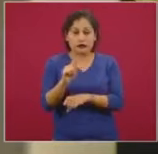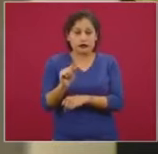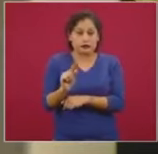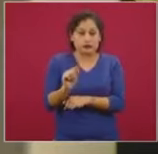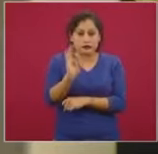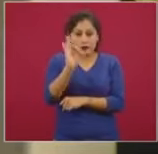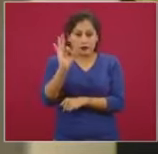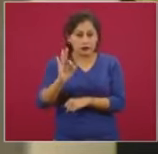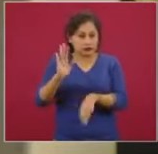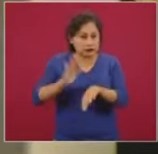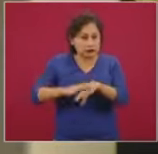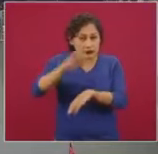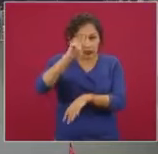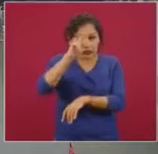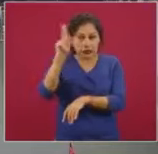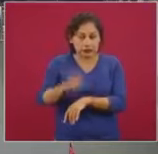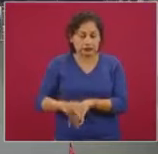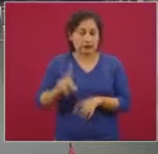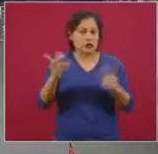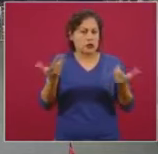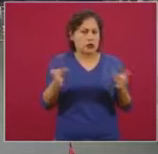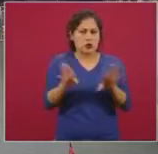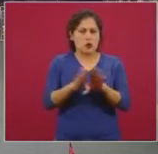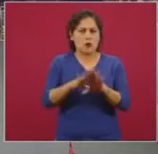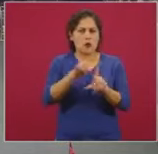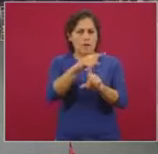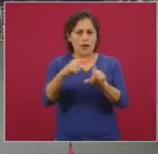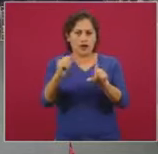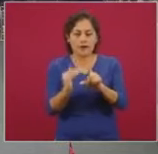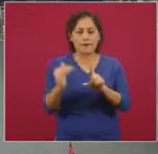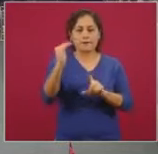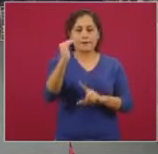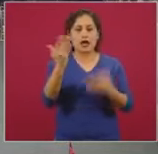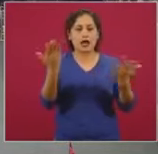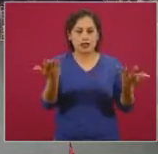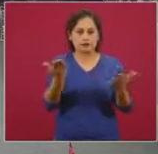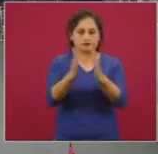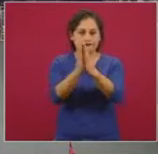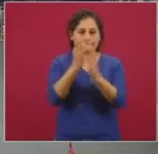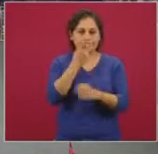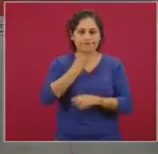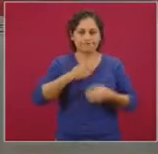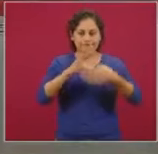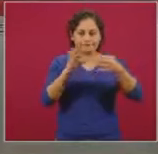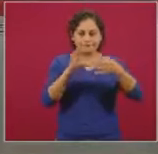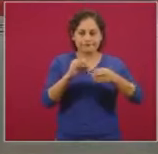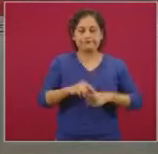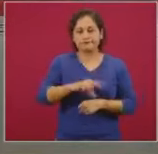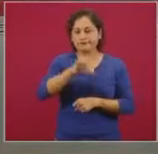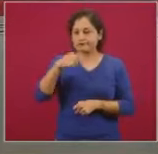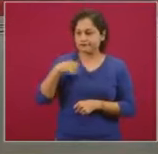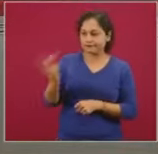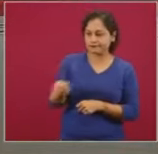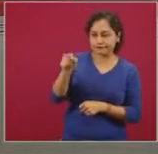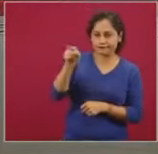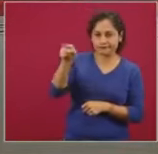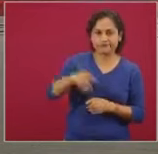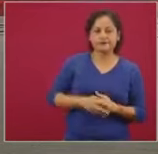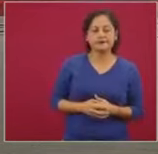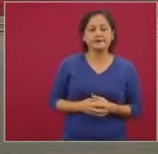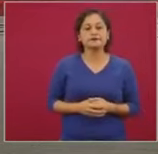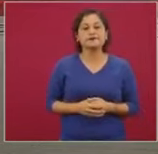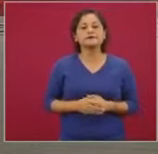mayor que la media, por favor? Y ahorita le hago las preguntas al doctor. Sí, muchas gracias por la pregunta.